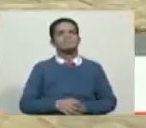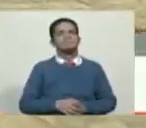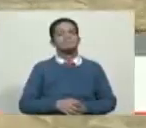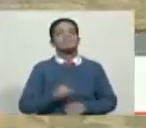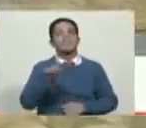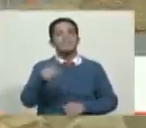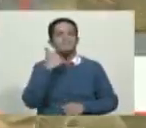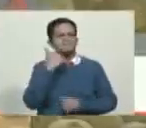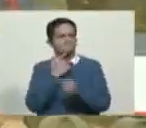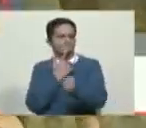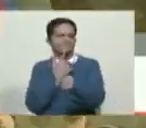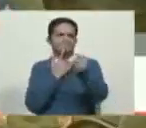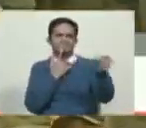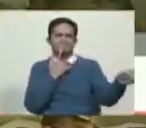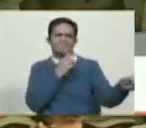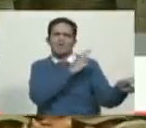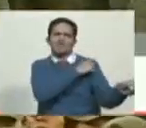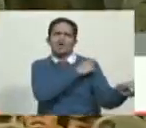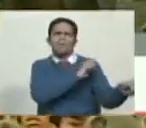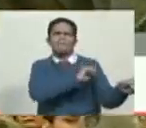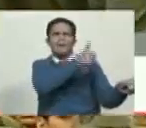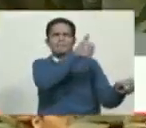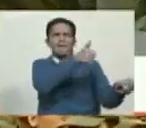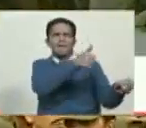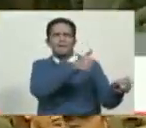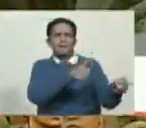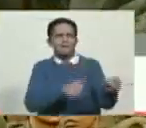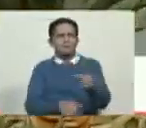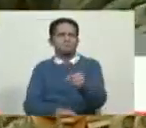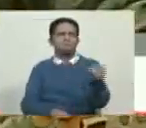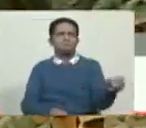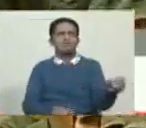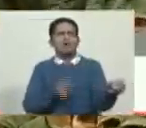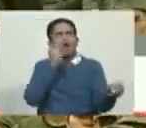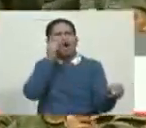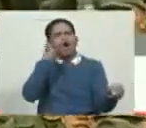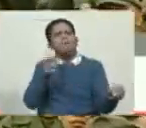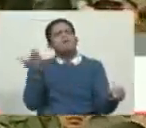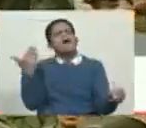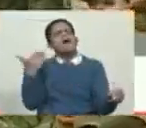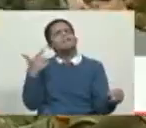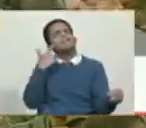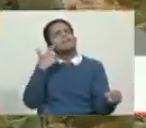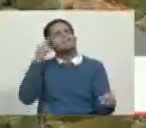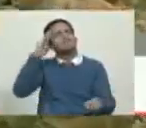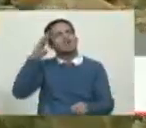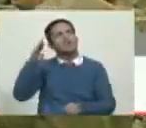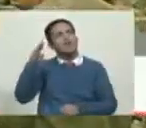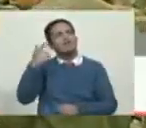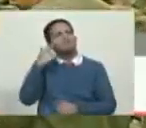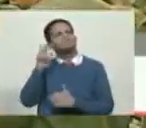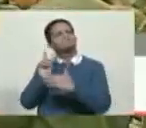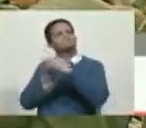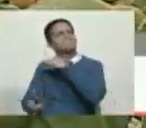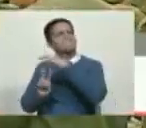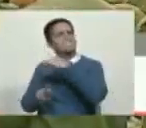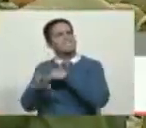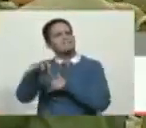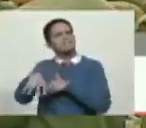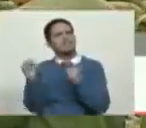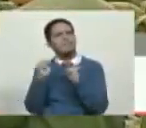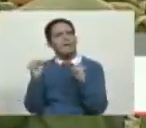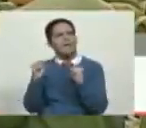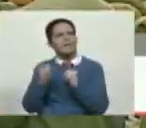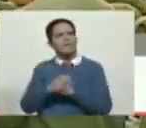el comandante general del ejército, un hombre que fue un soldado por allá por el Vigía, por Mérida, y